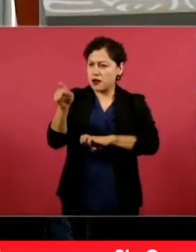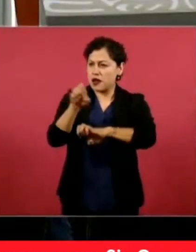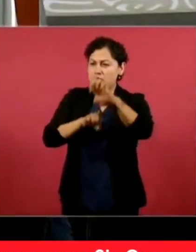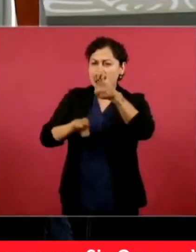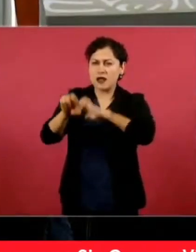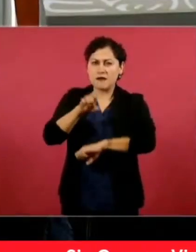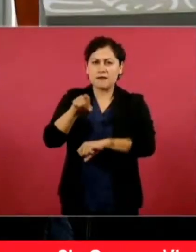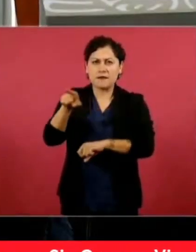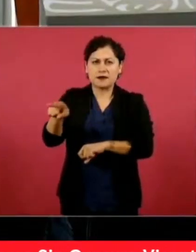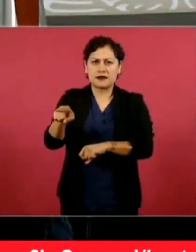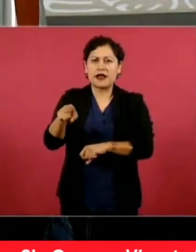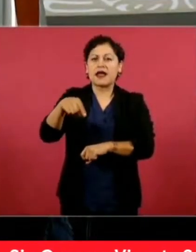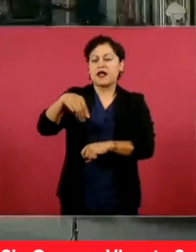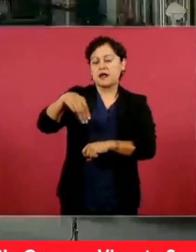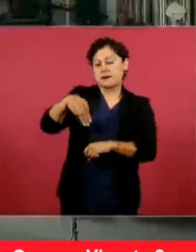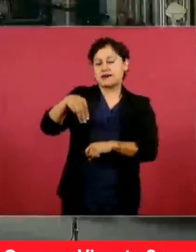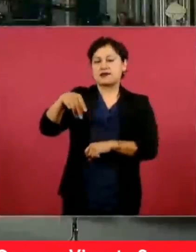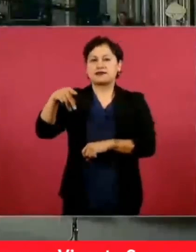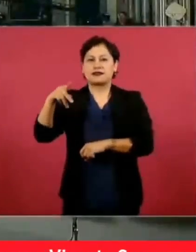Massive Caller,